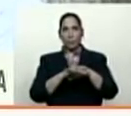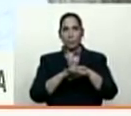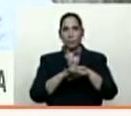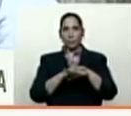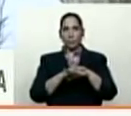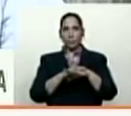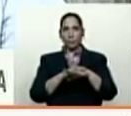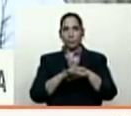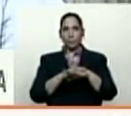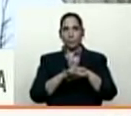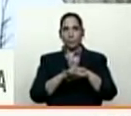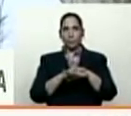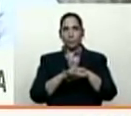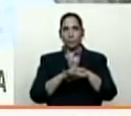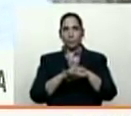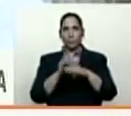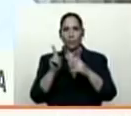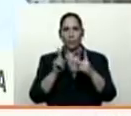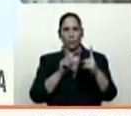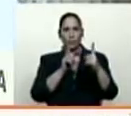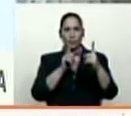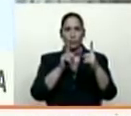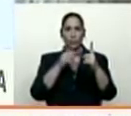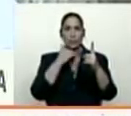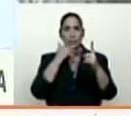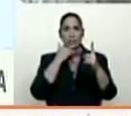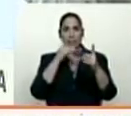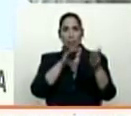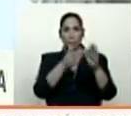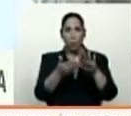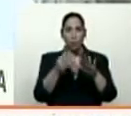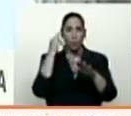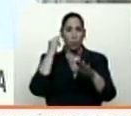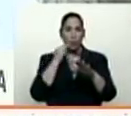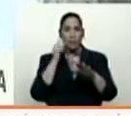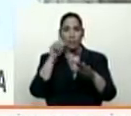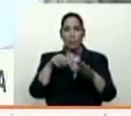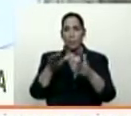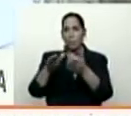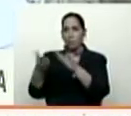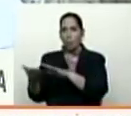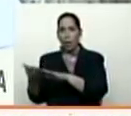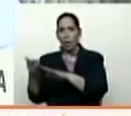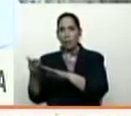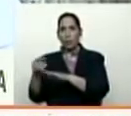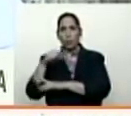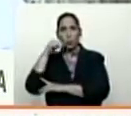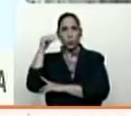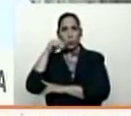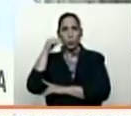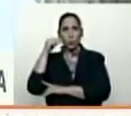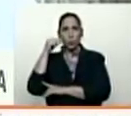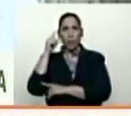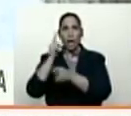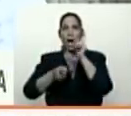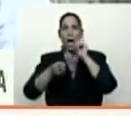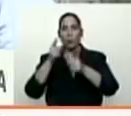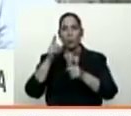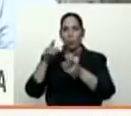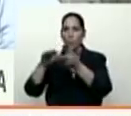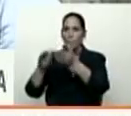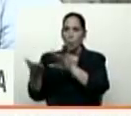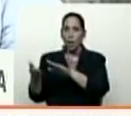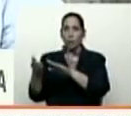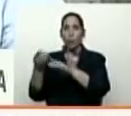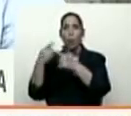el atentado contra Bolívar, el asesinato de Sucre, unos fueron ejecutados y otros fueron